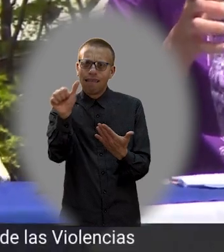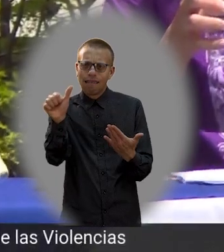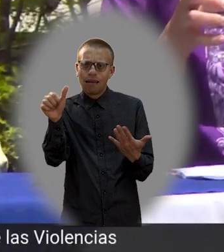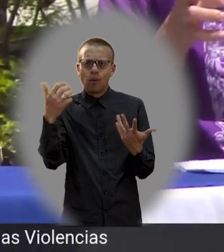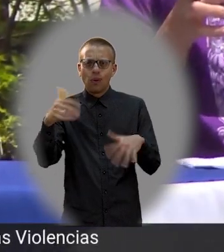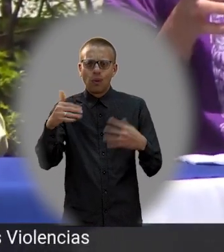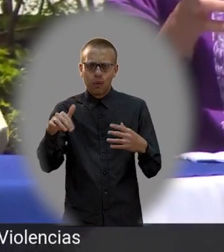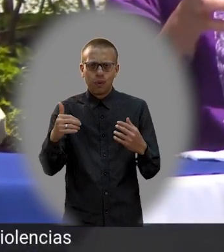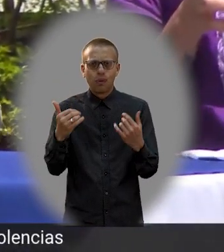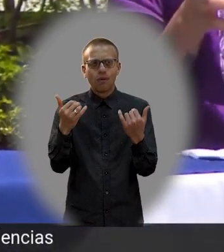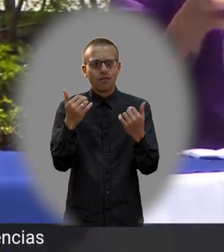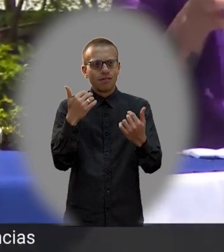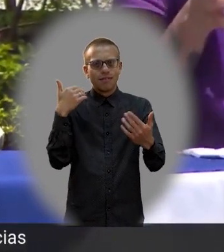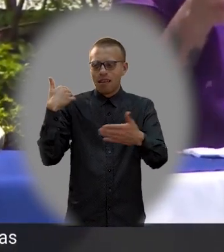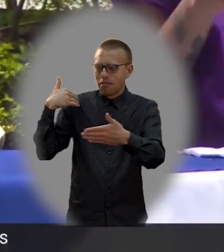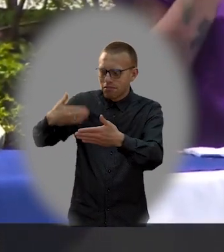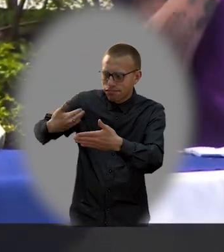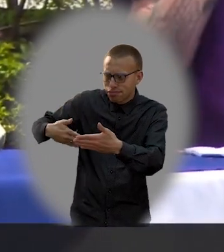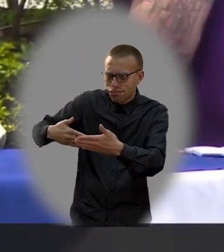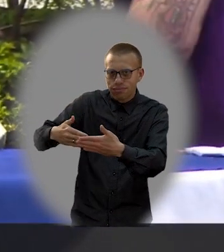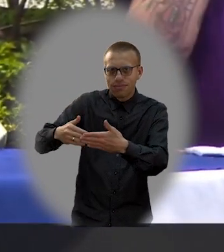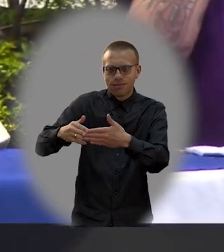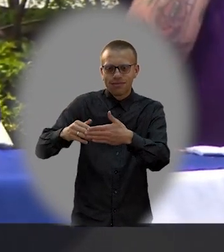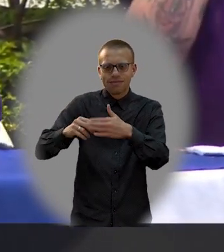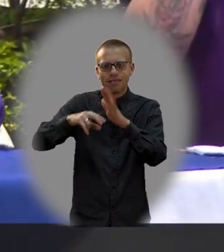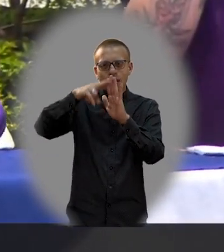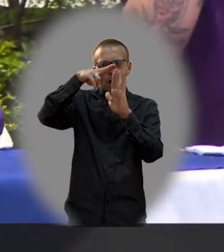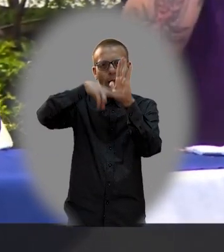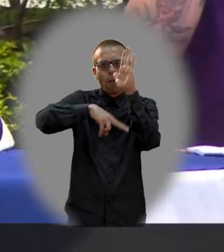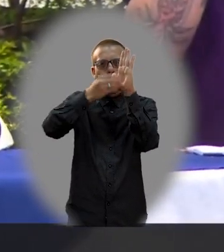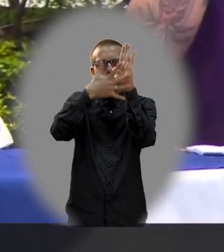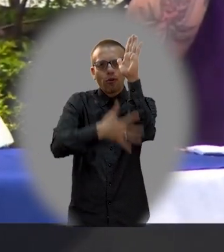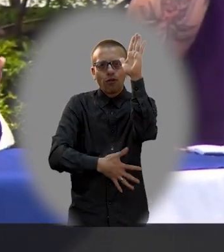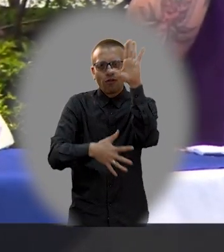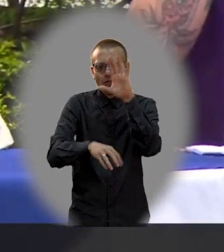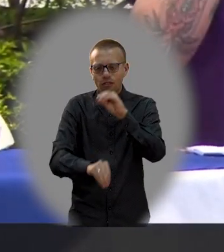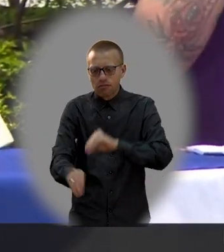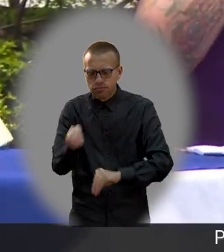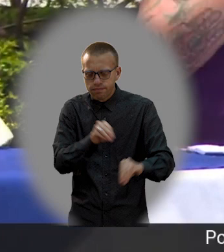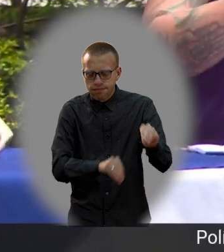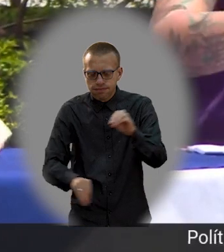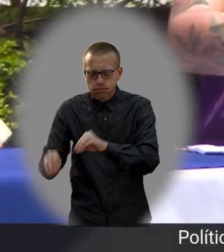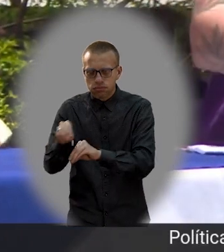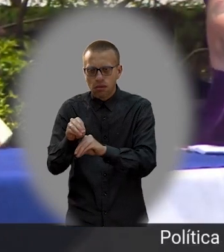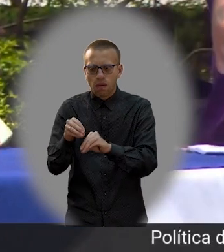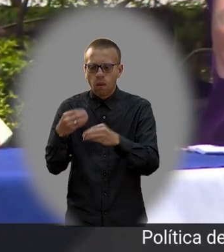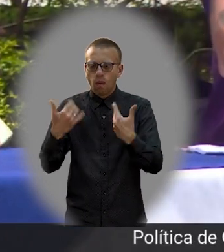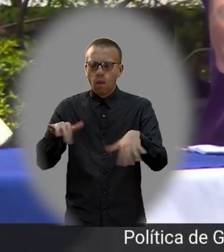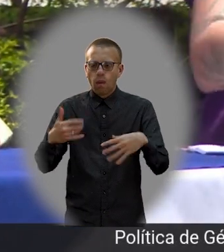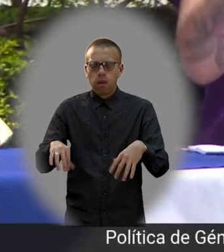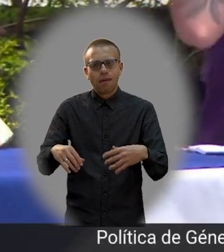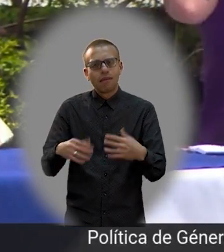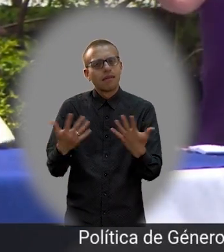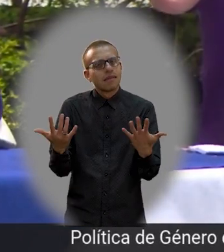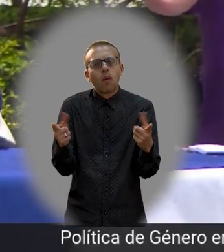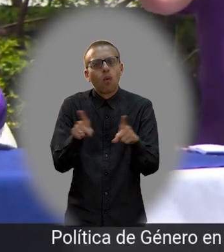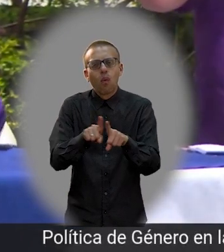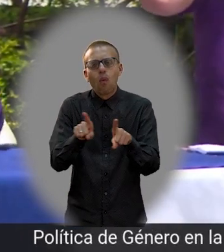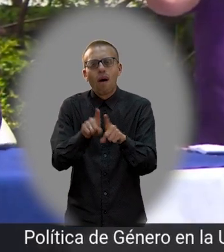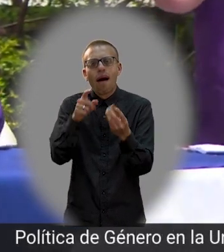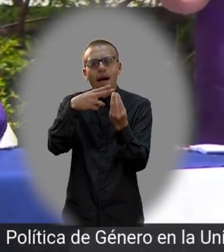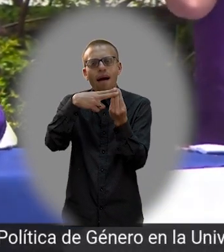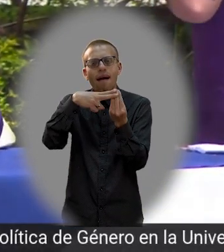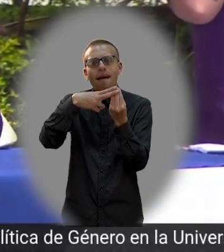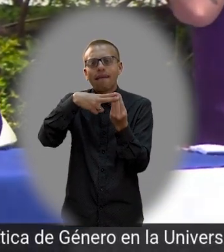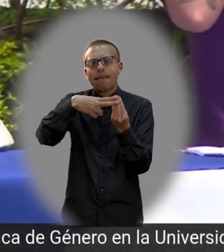bien lo decía el rector Alejandro Álvarez, es una herramienta, una caja de herramientas que debe